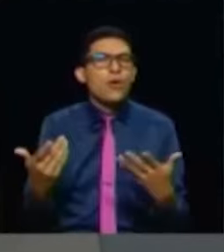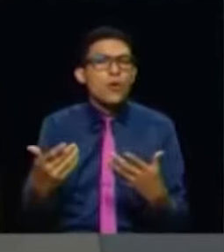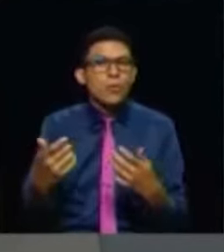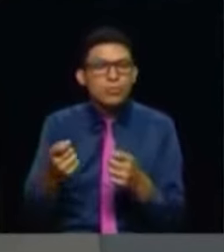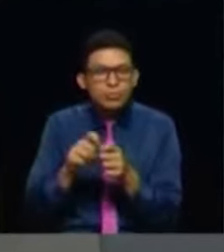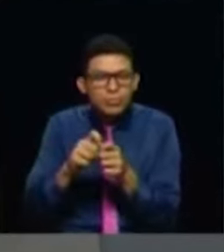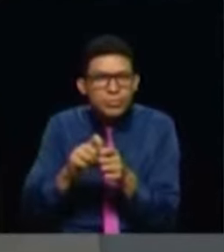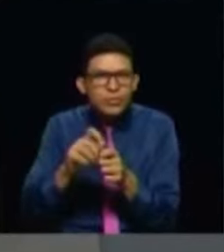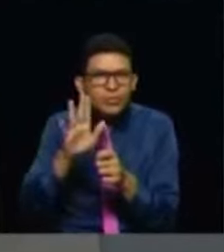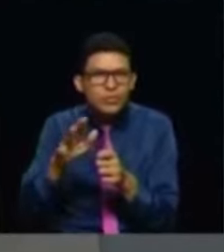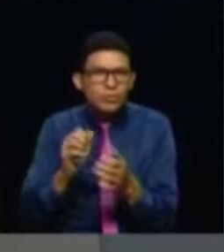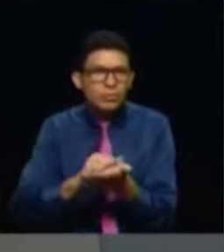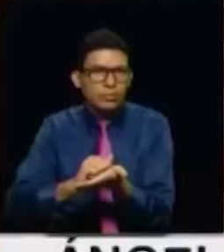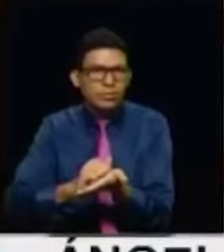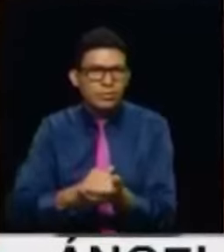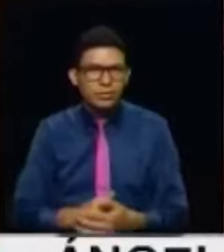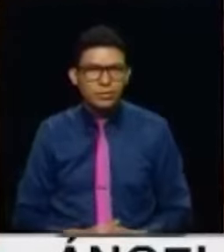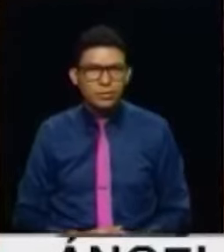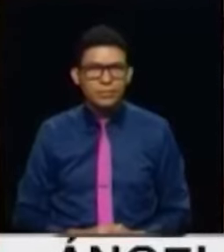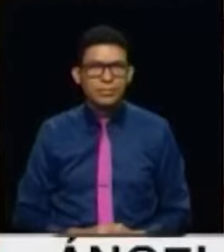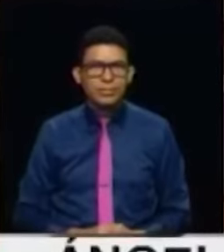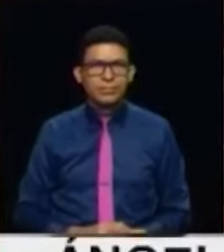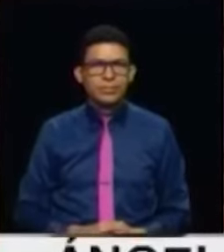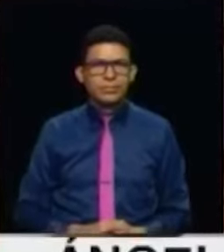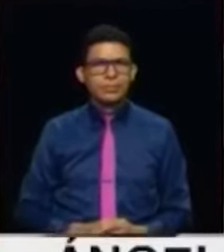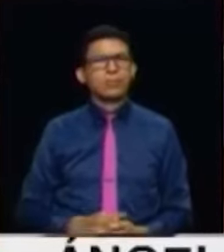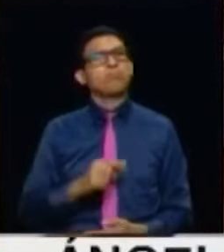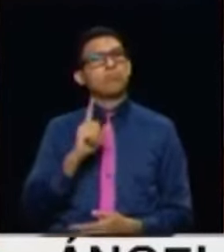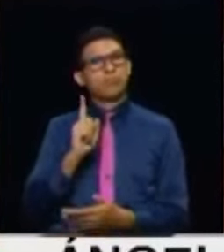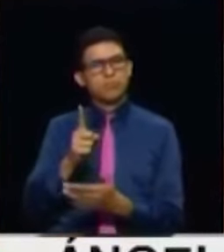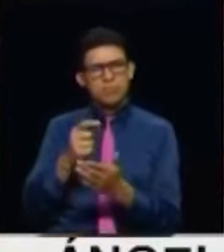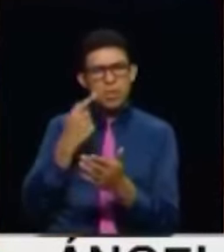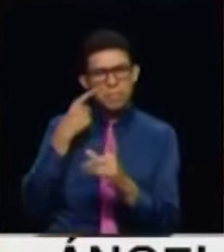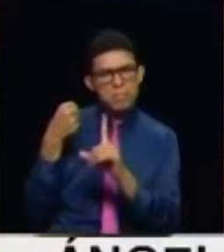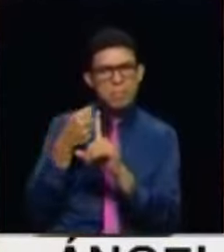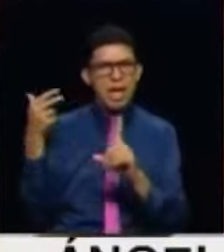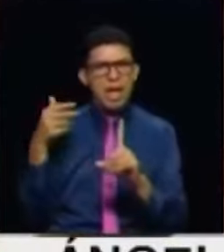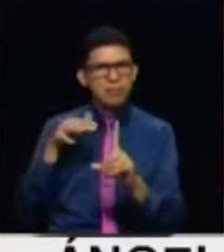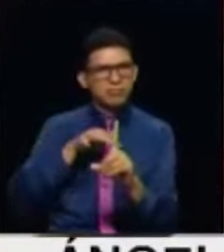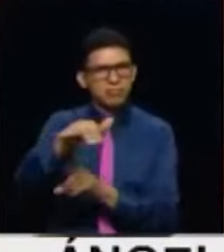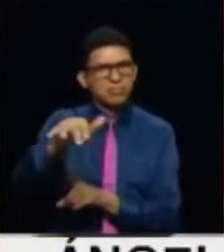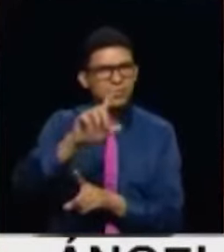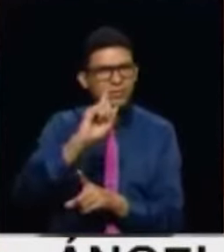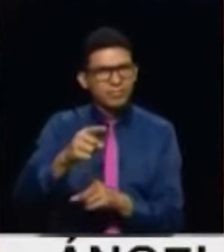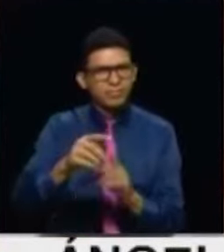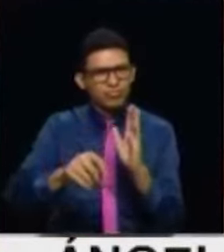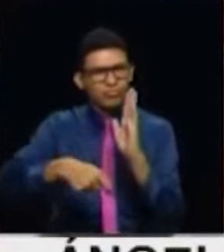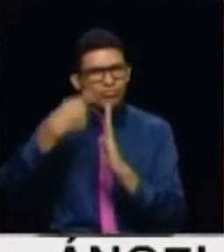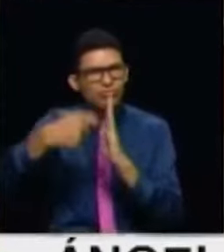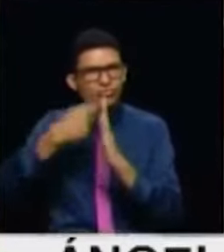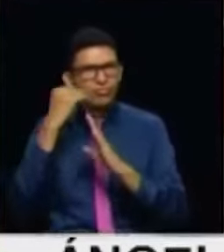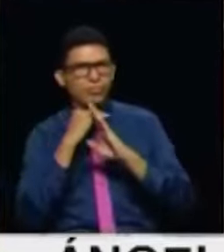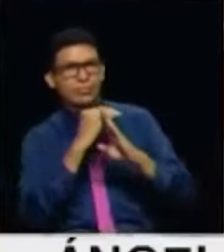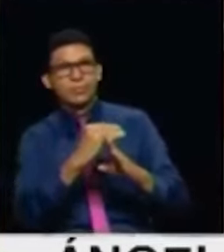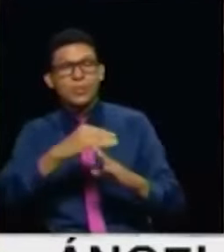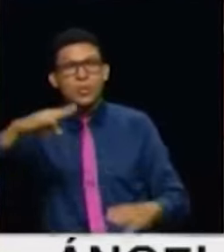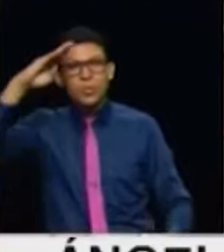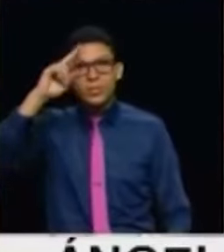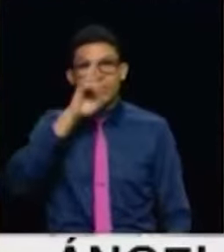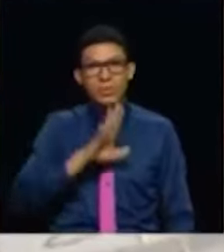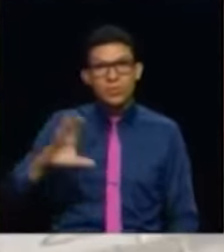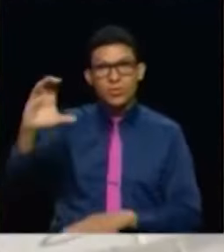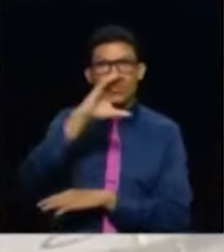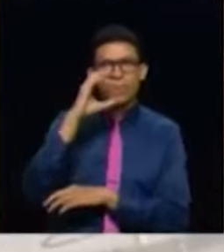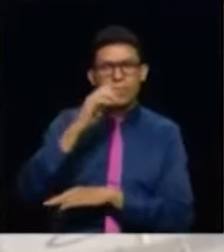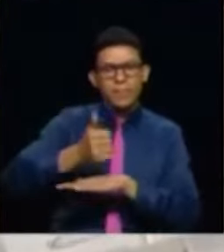pimentón molido. En un golpe significativo y constante contra el narcotráfico, la Policía Nacional de Colombia, a través de su Dirección